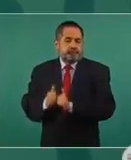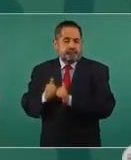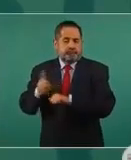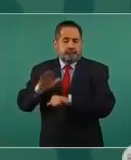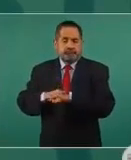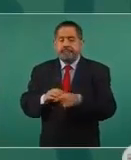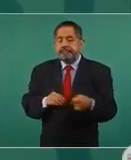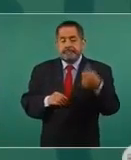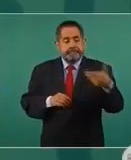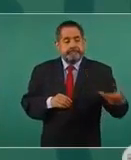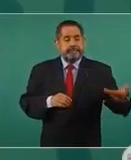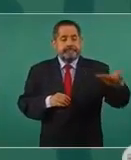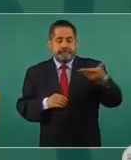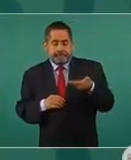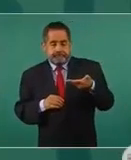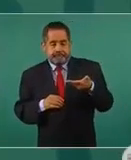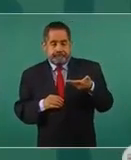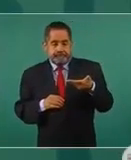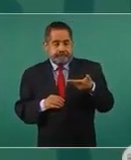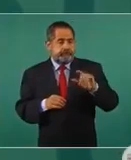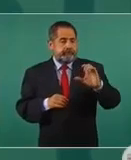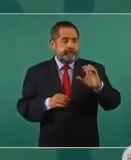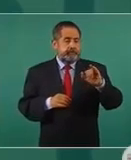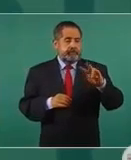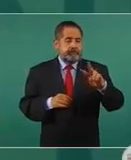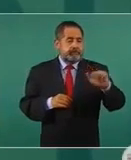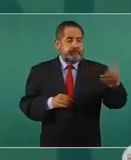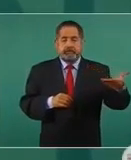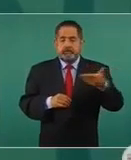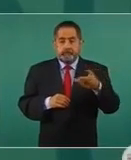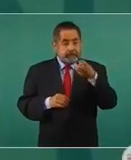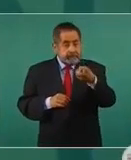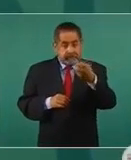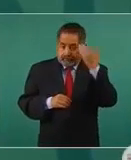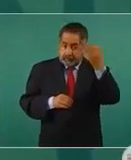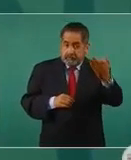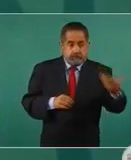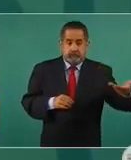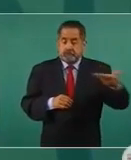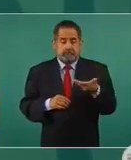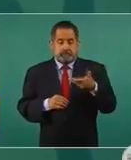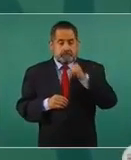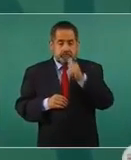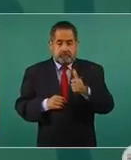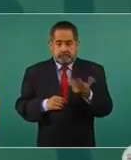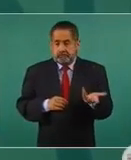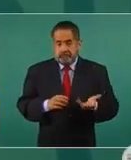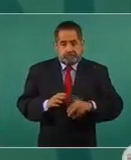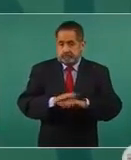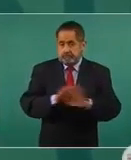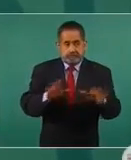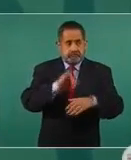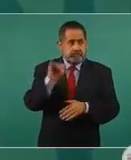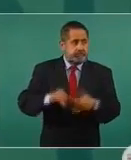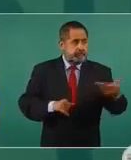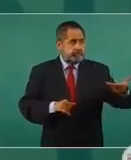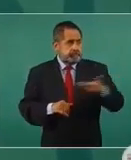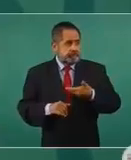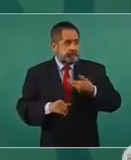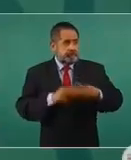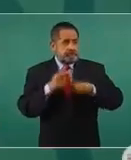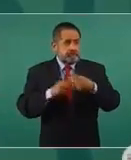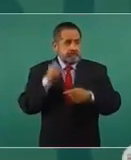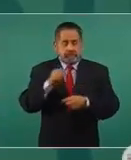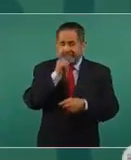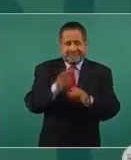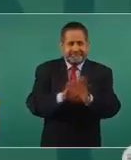una petición de las autoridades civiles, cosa que no ocurrió. Eso no ocurrió nunca.